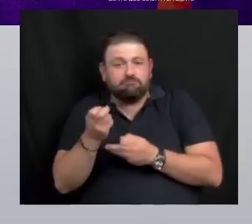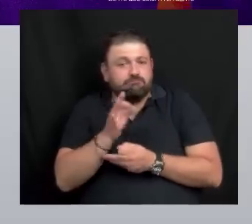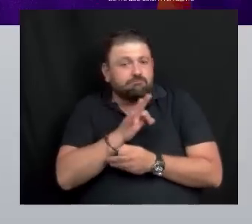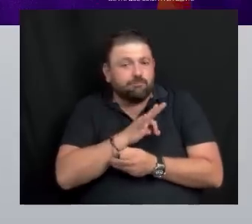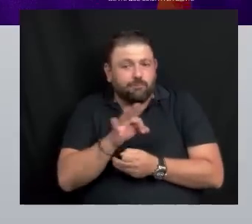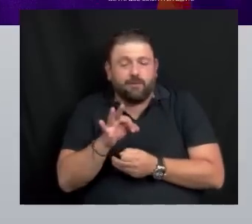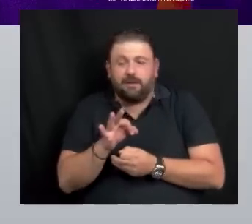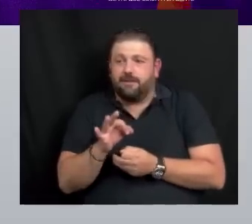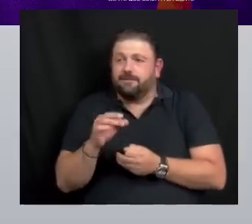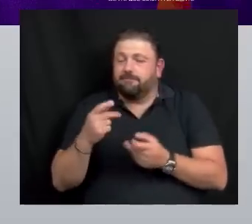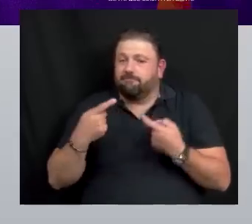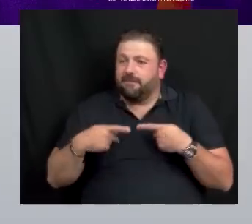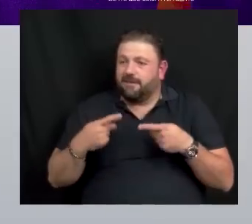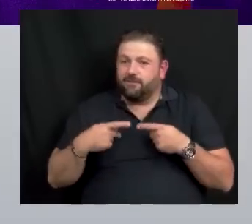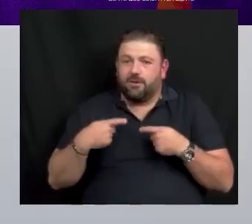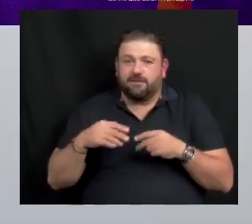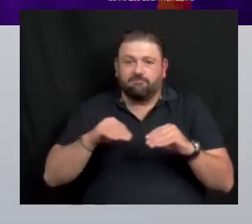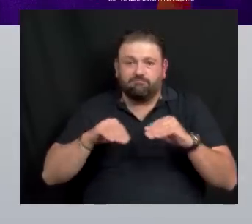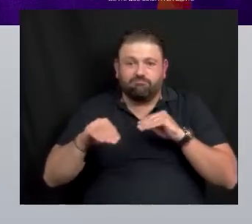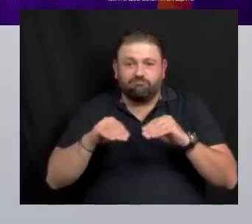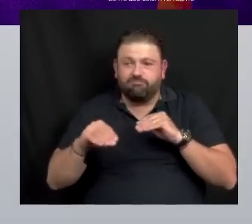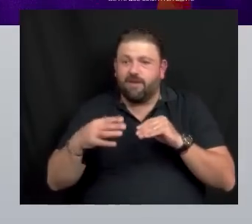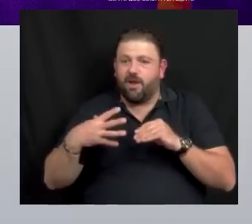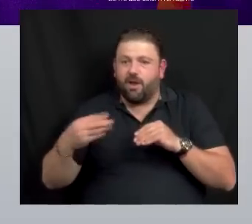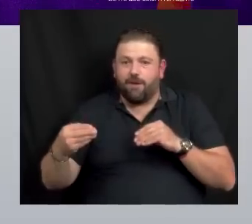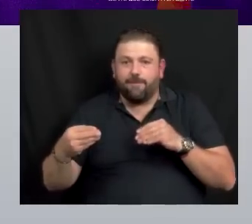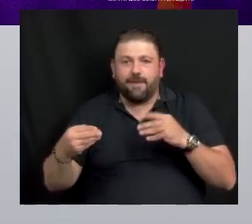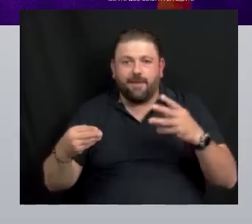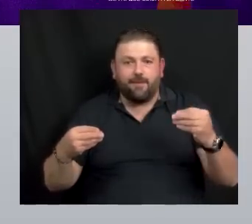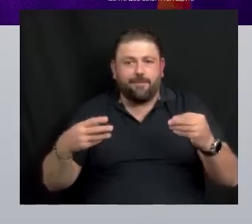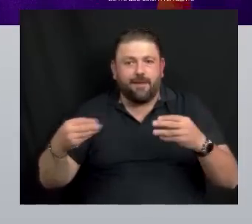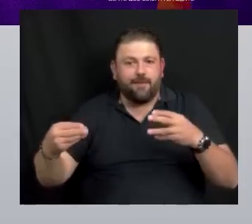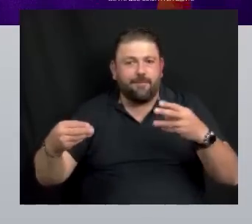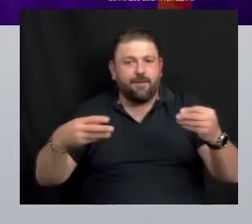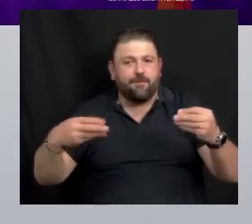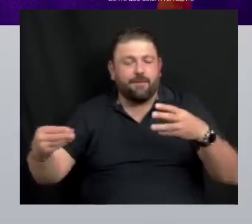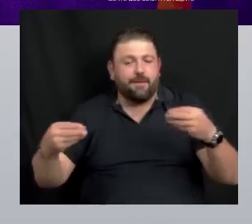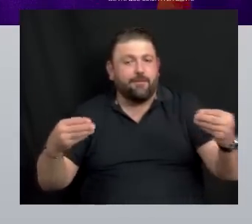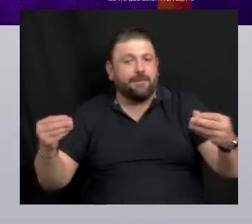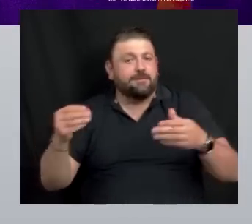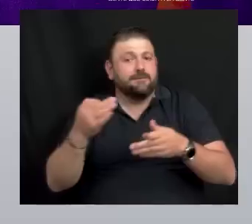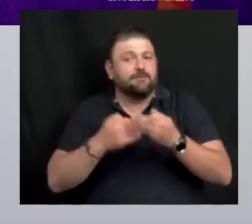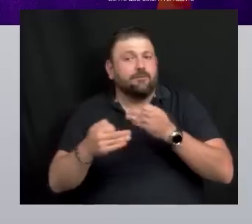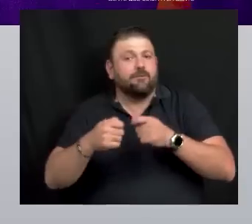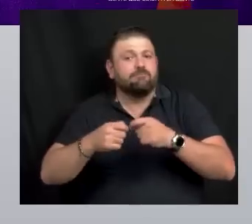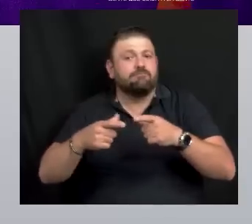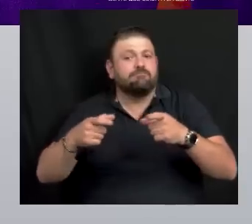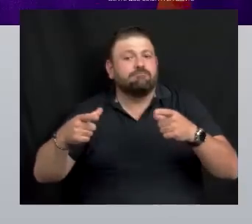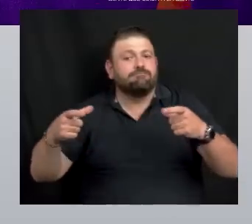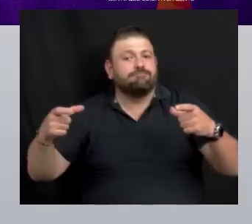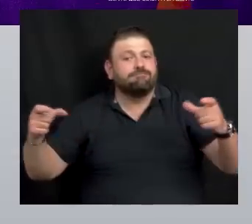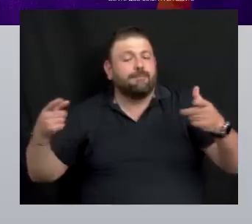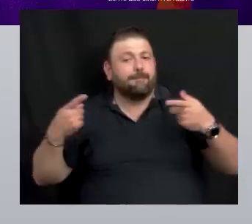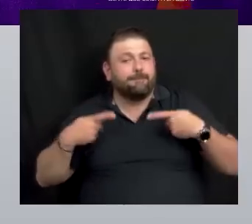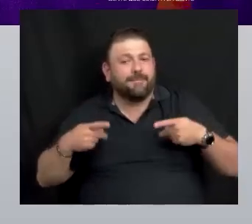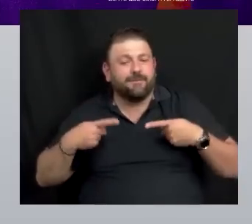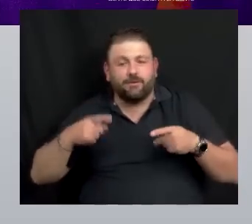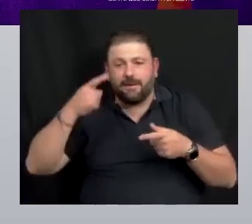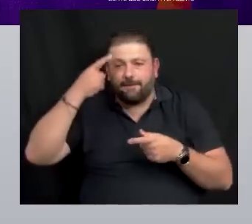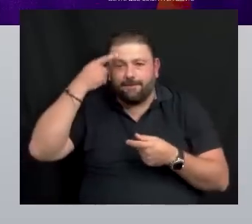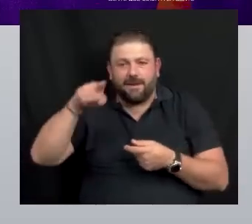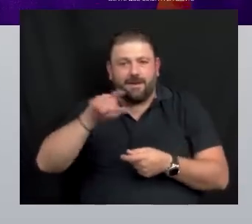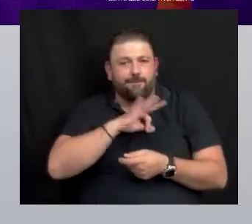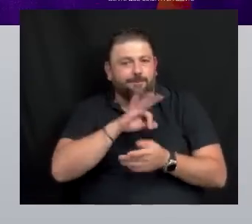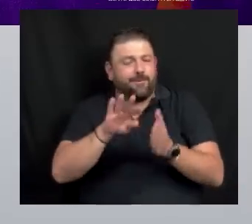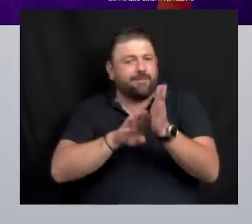contagiar a mucho más gente. Y por eso las Extravaganas es el principio de este año la catapulta para crecer. Después todo